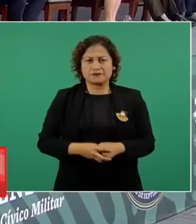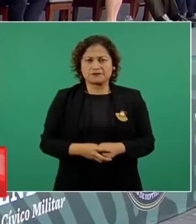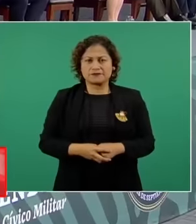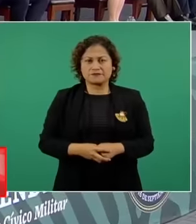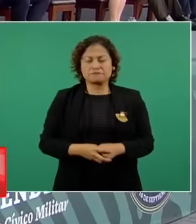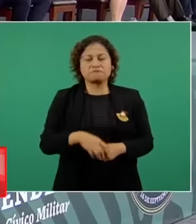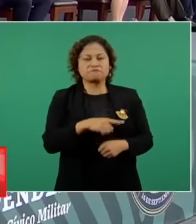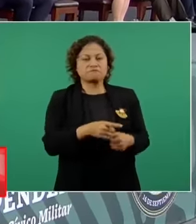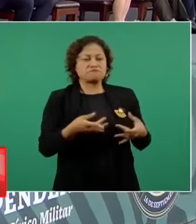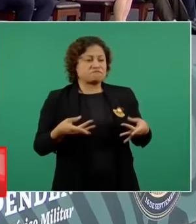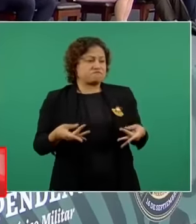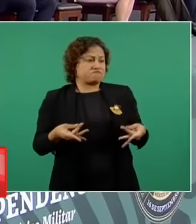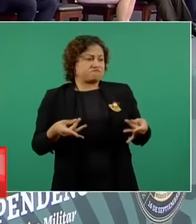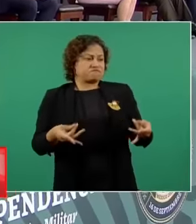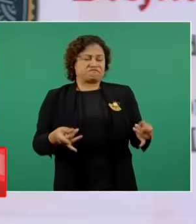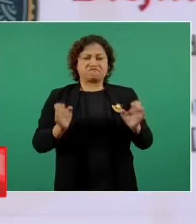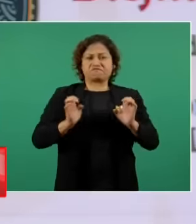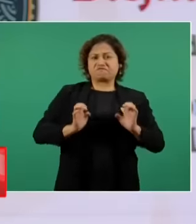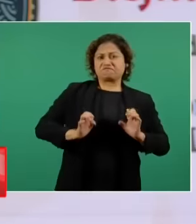refinado,